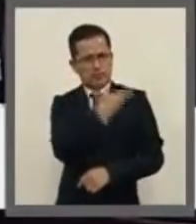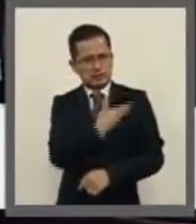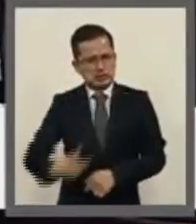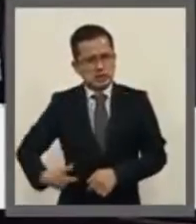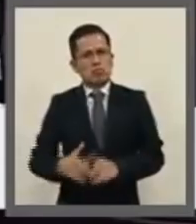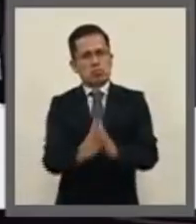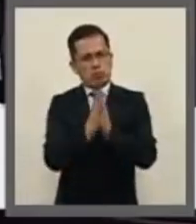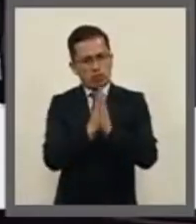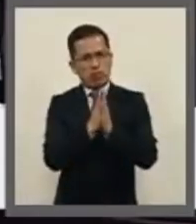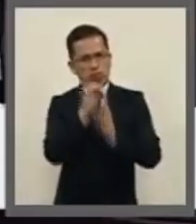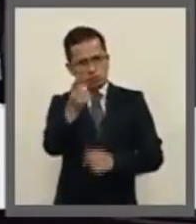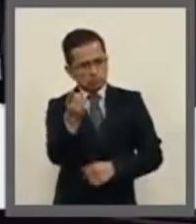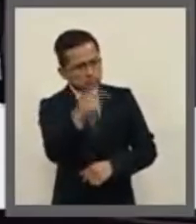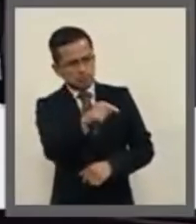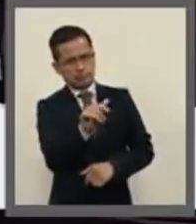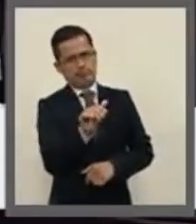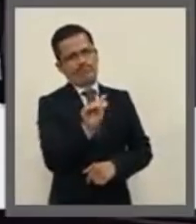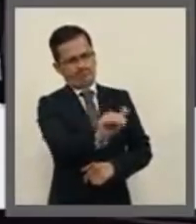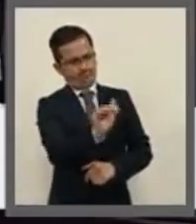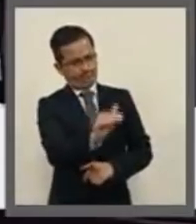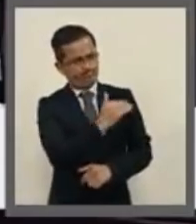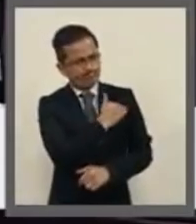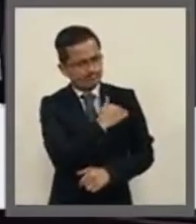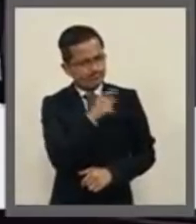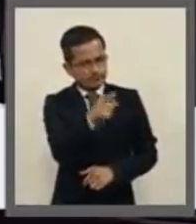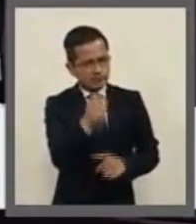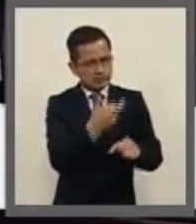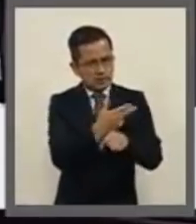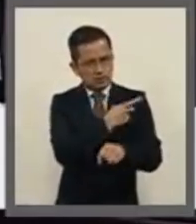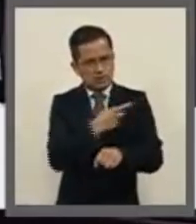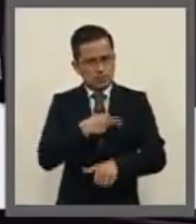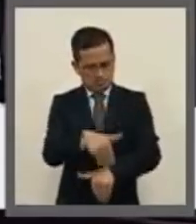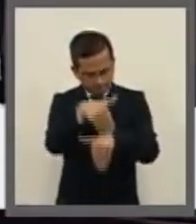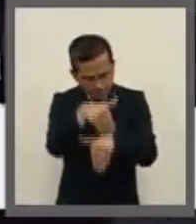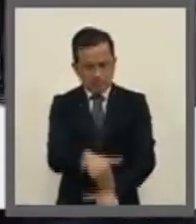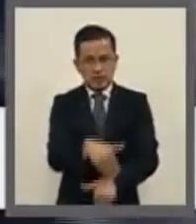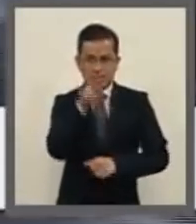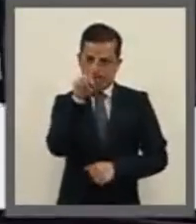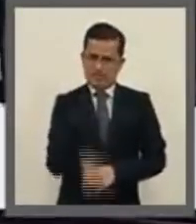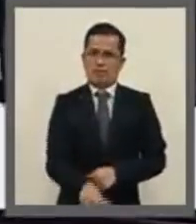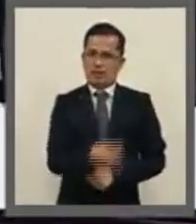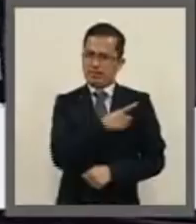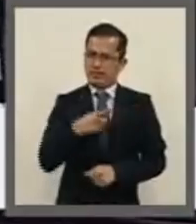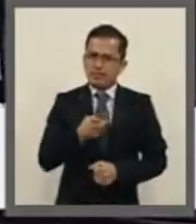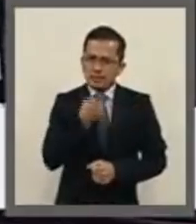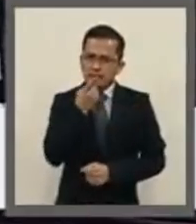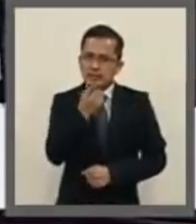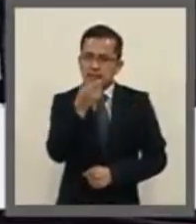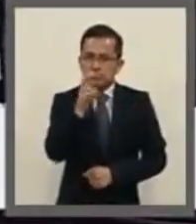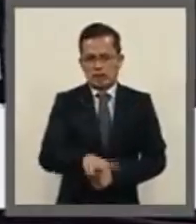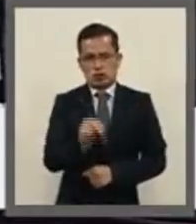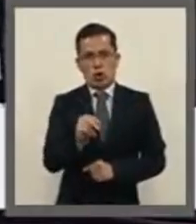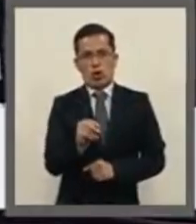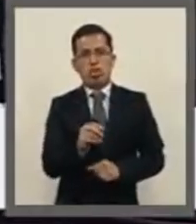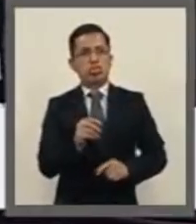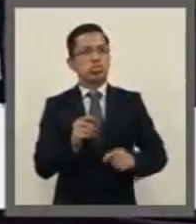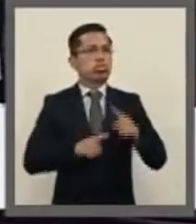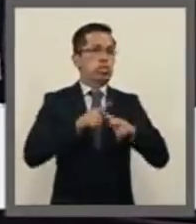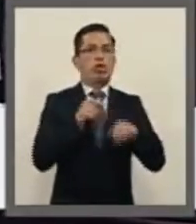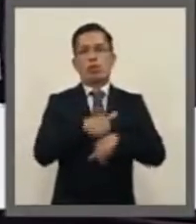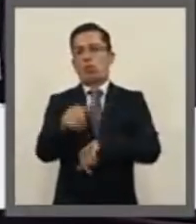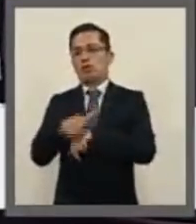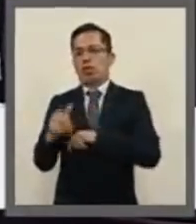presidenta, que llame al secretario a que se conduzca con verdad, a que deje de dar cifras sin ton ni son